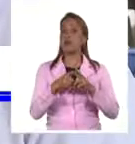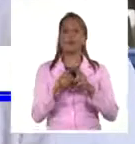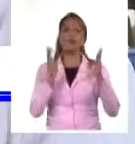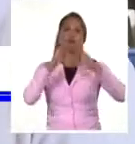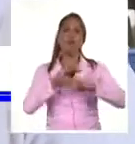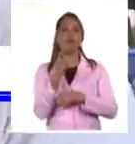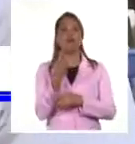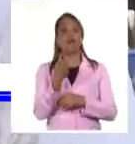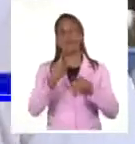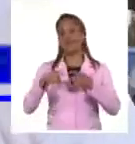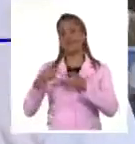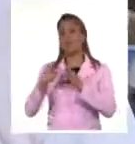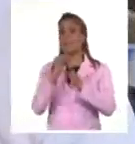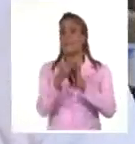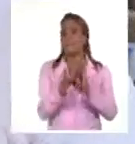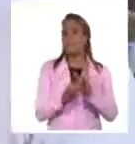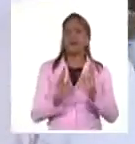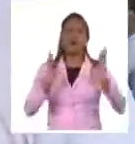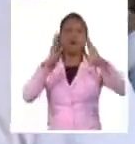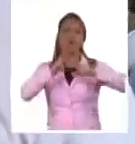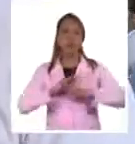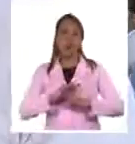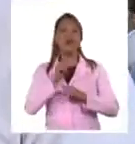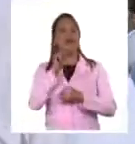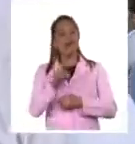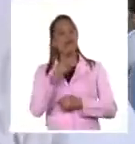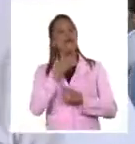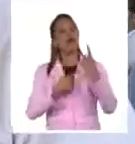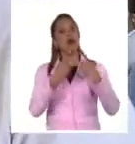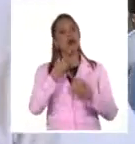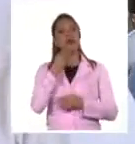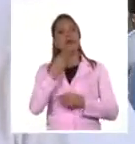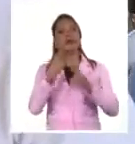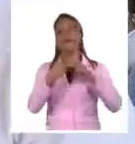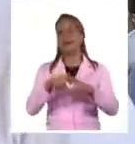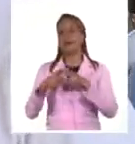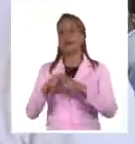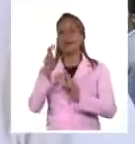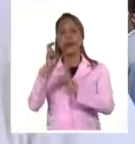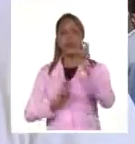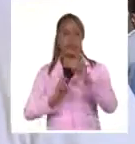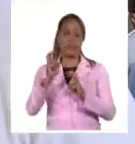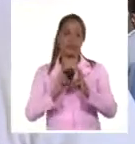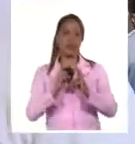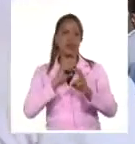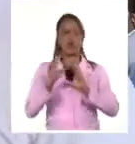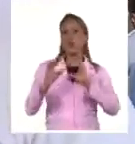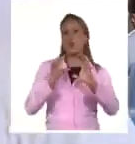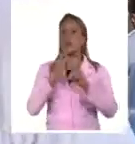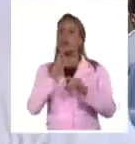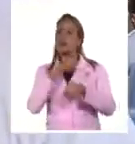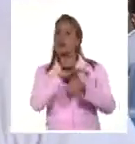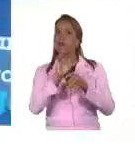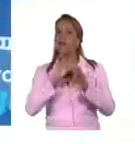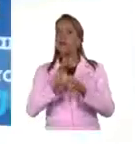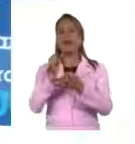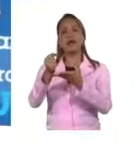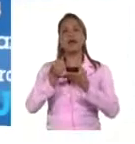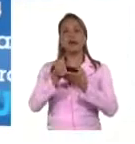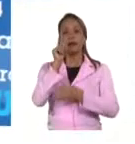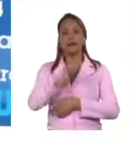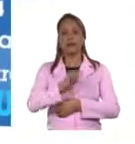falta y la escasez de productos a brindarle servicio a los clientes. Y esto es un medio de salida que podemos tener el taller y las telecomunicaciones de nosotros para poder ayudar a los clientes que